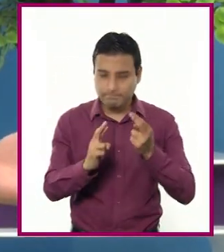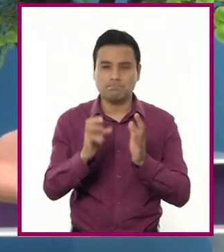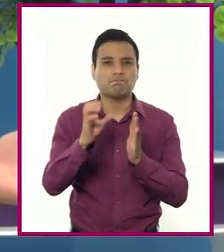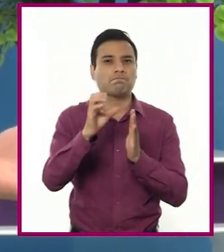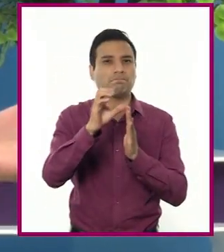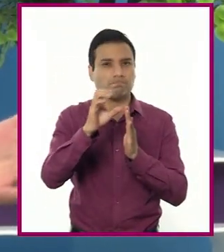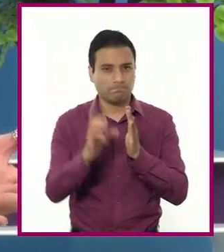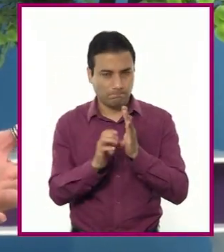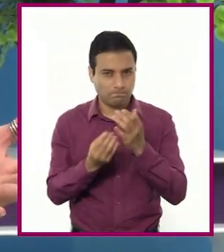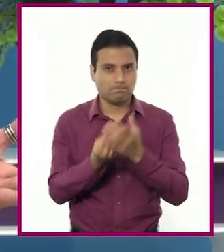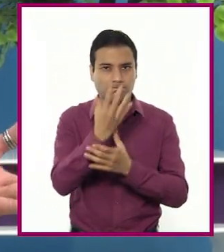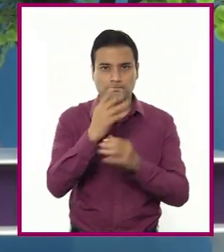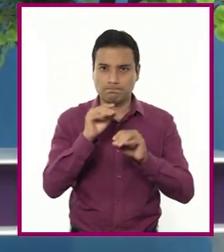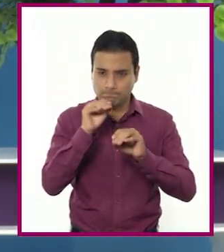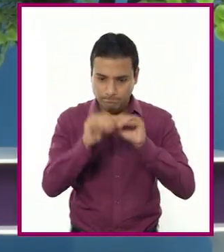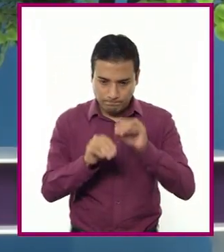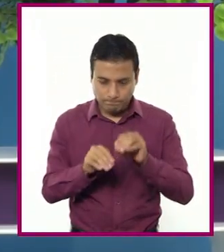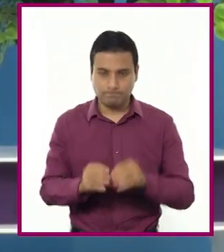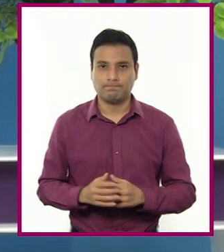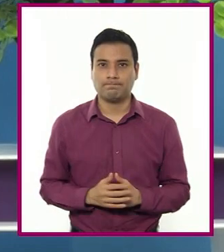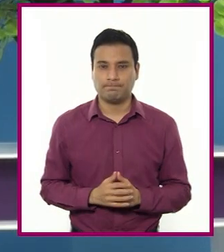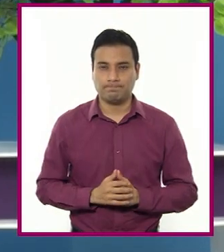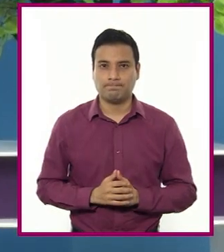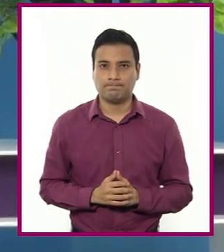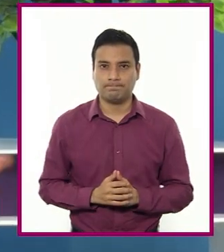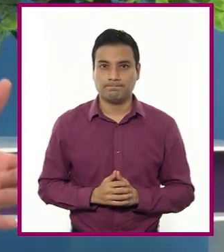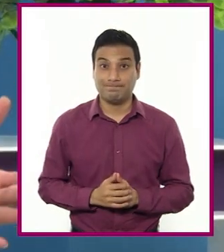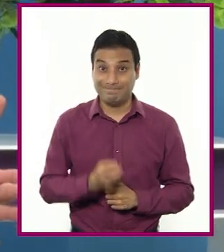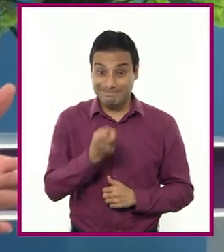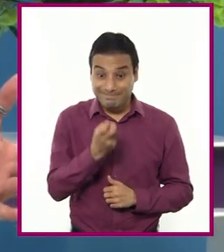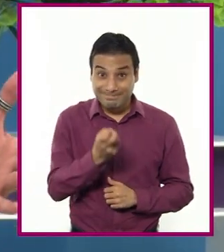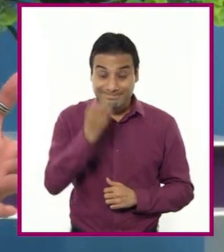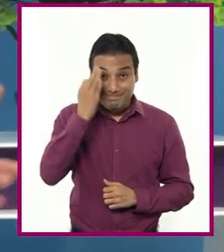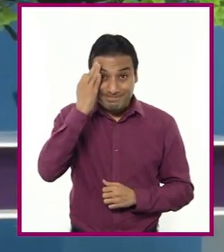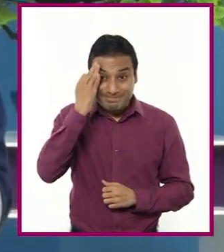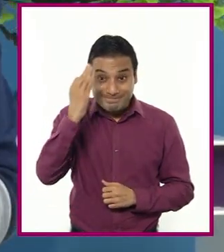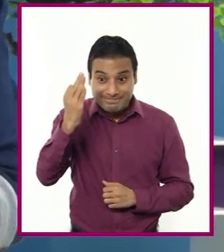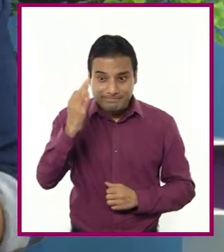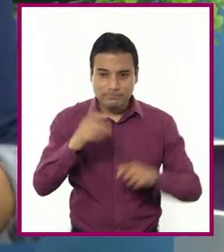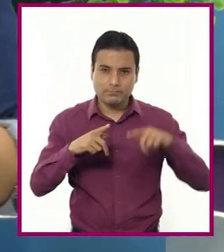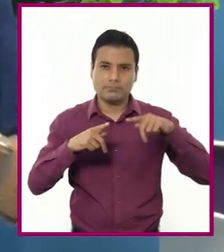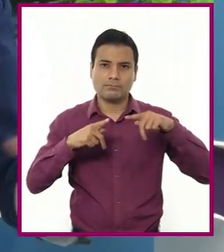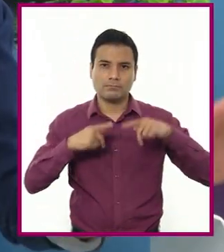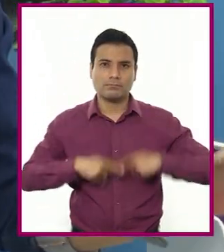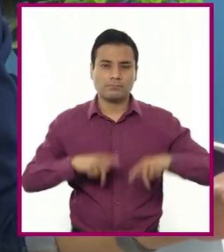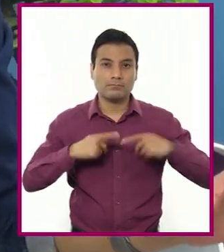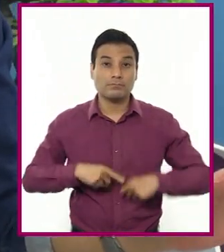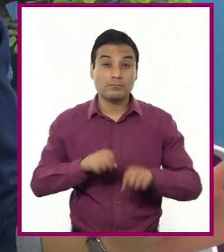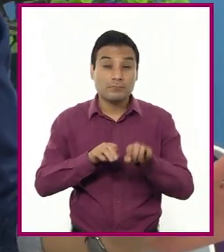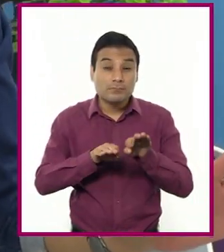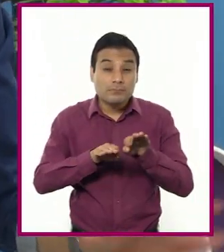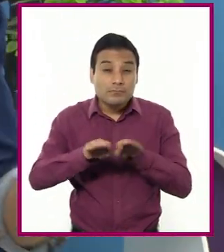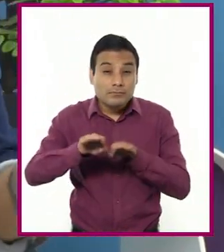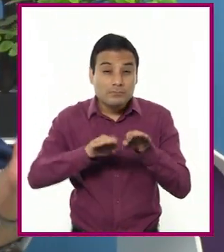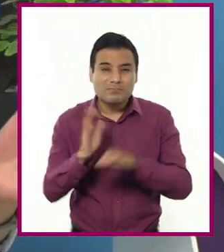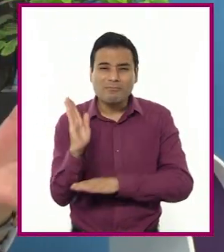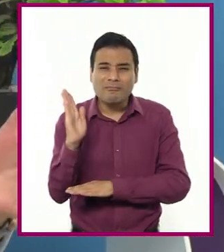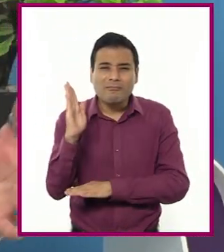de los Estados Unidos Mexicanos. En esa época, las personas podían trabajar por largas